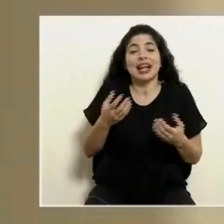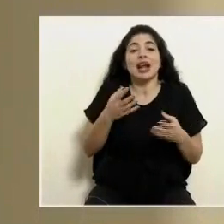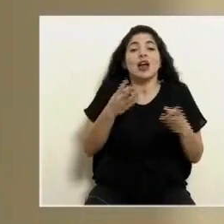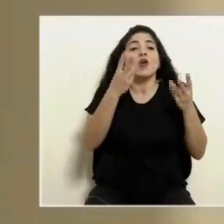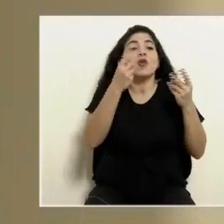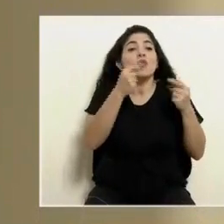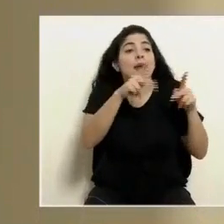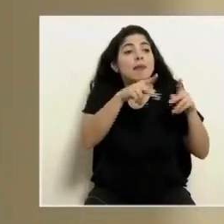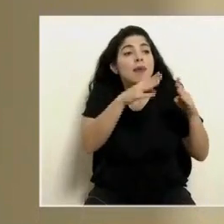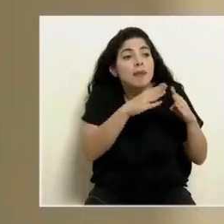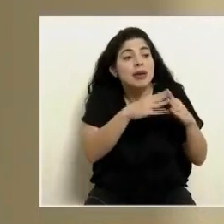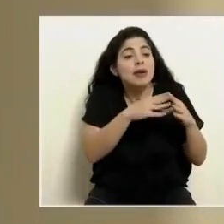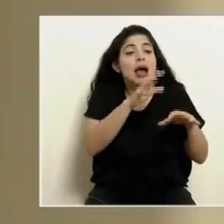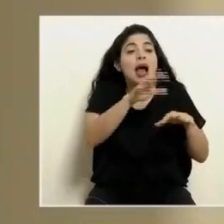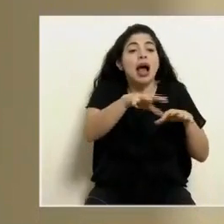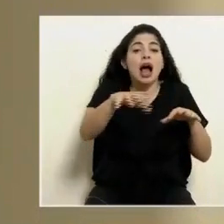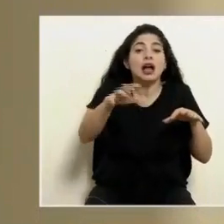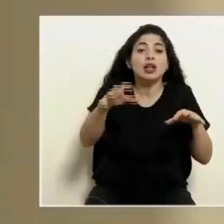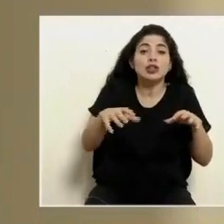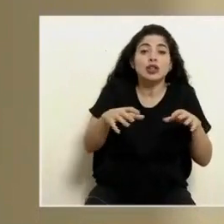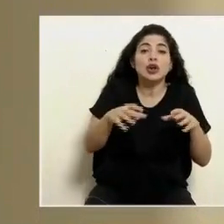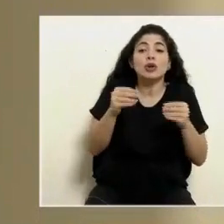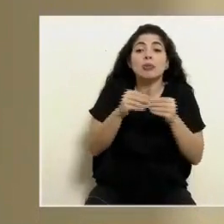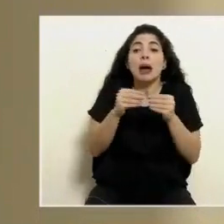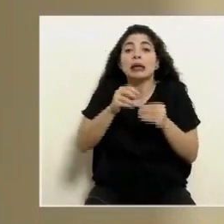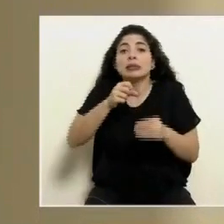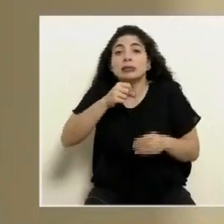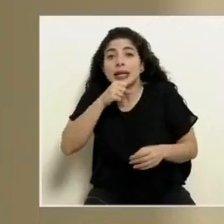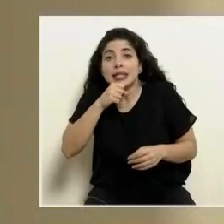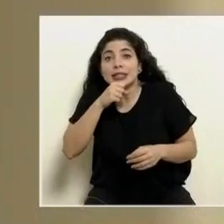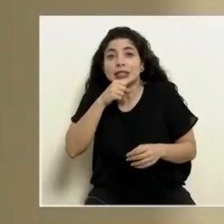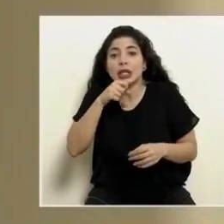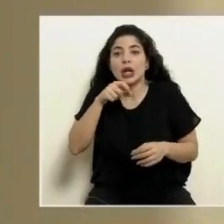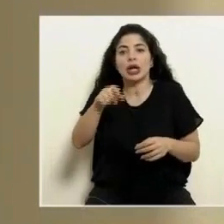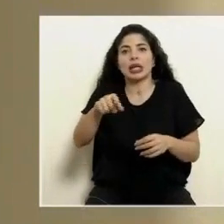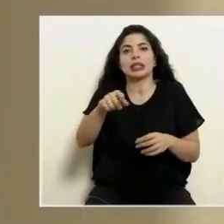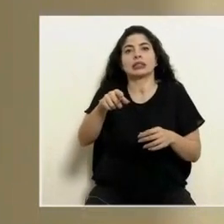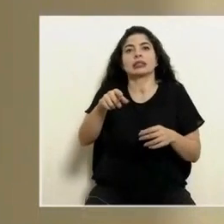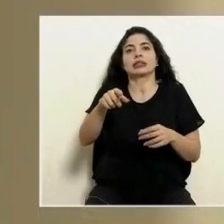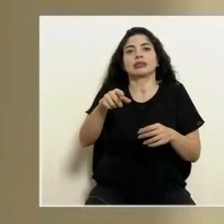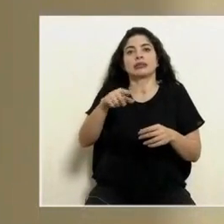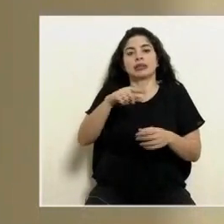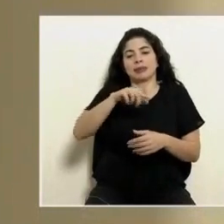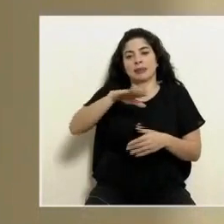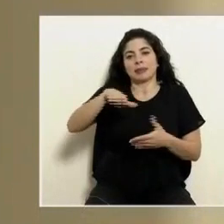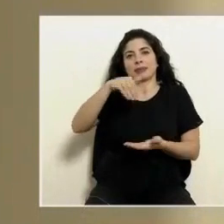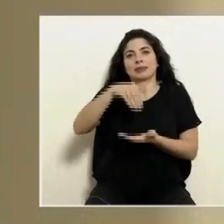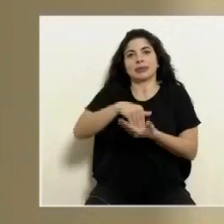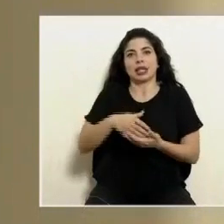poblacional y que los cantones también con más envejecimiento están en la gran área metropolitana.